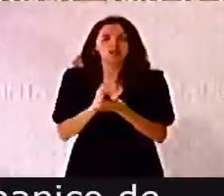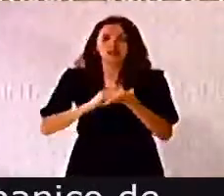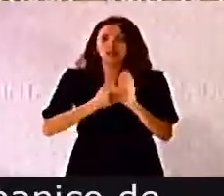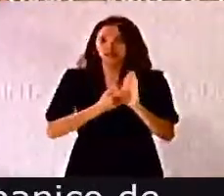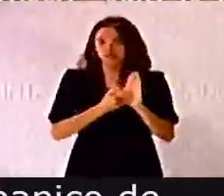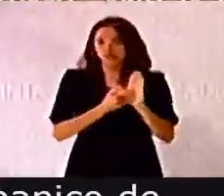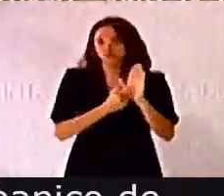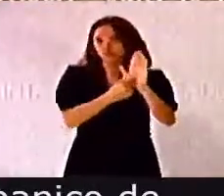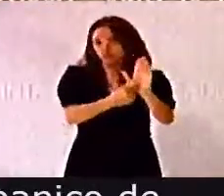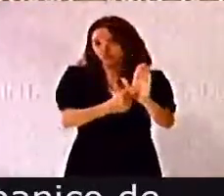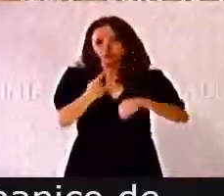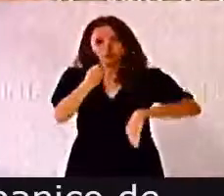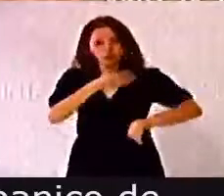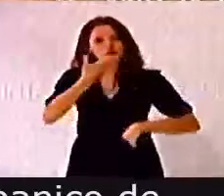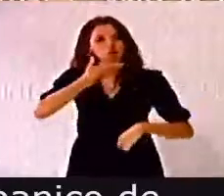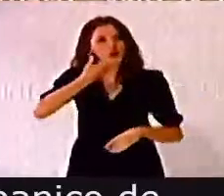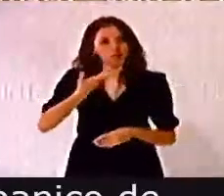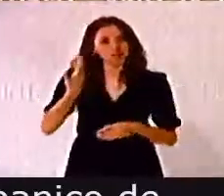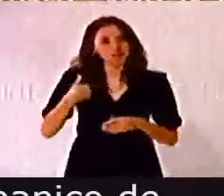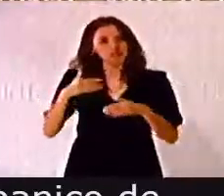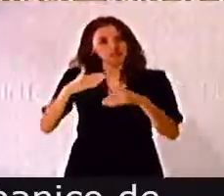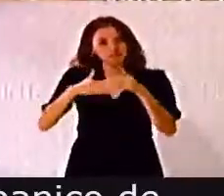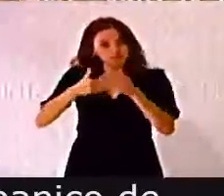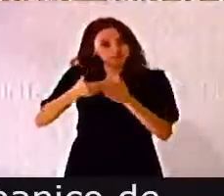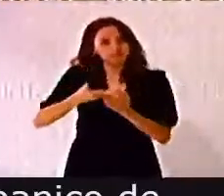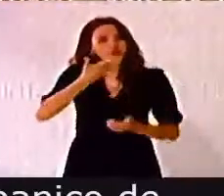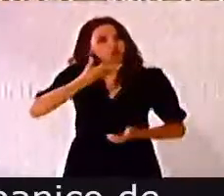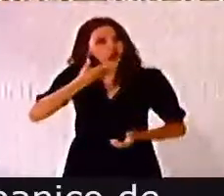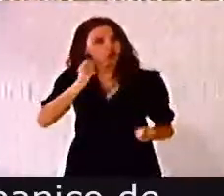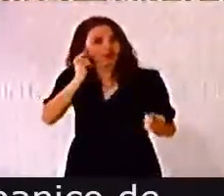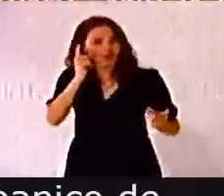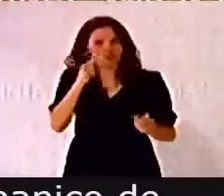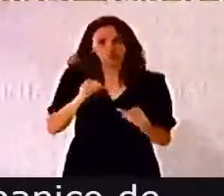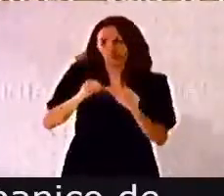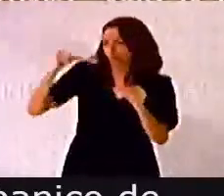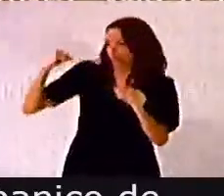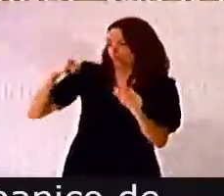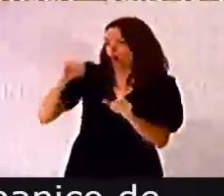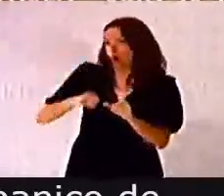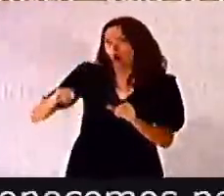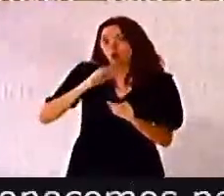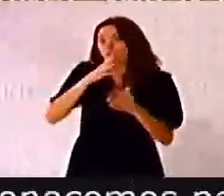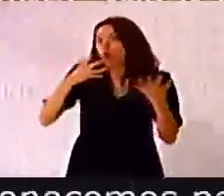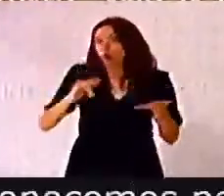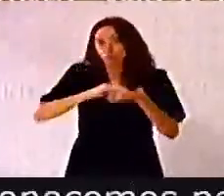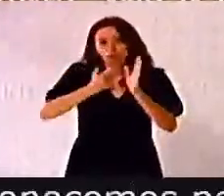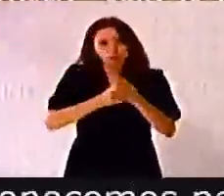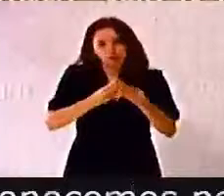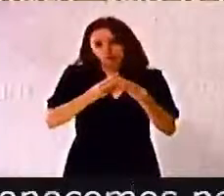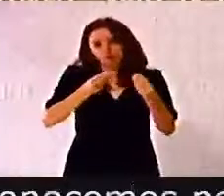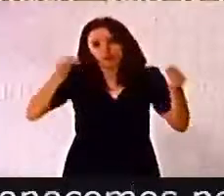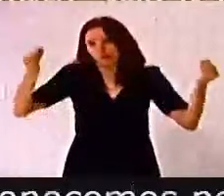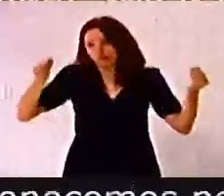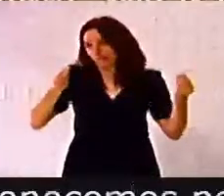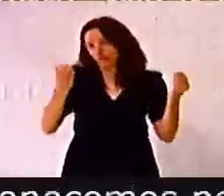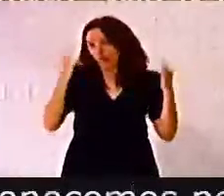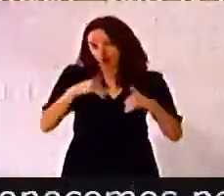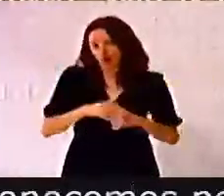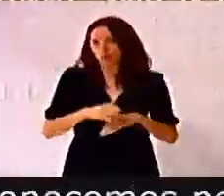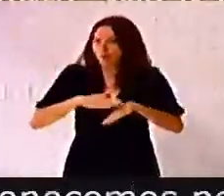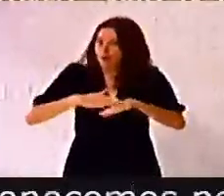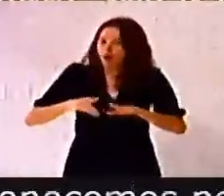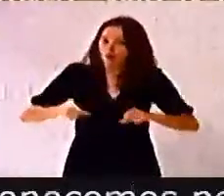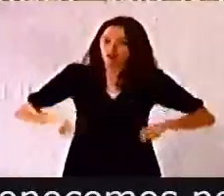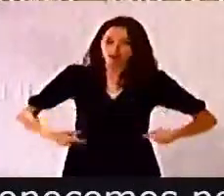que conocemos, porque los llevamos manejando hace mucho tiempo, pero no hay en estos momentos proyectos suficientes como para ejecutar esos fondos, ¿no? Y lo que yo creo